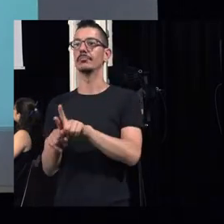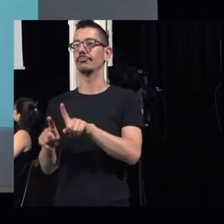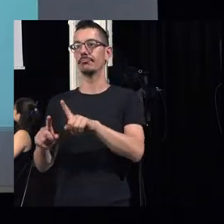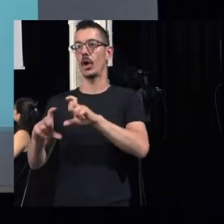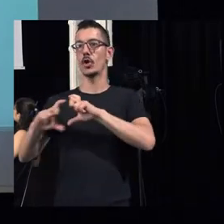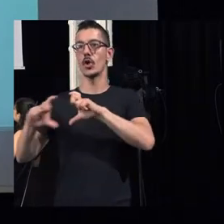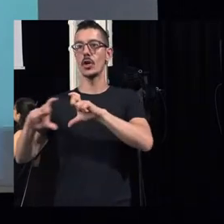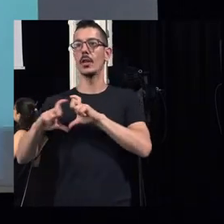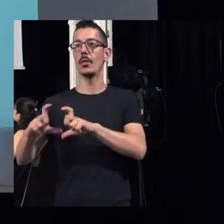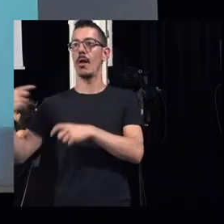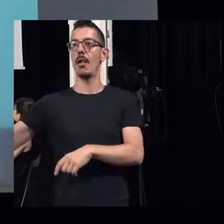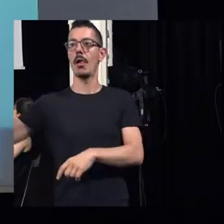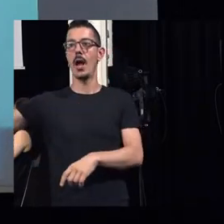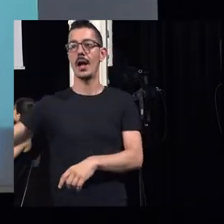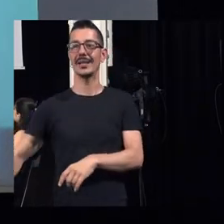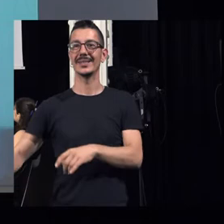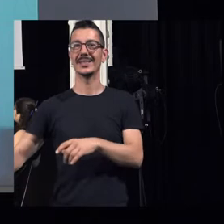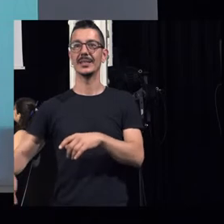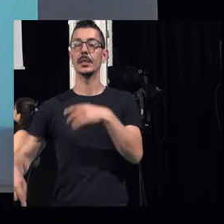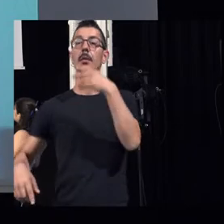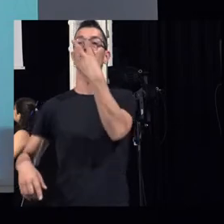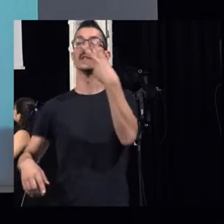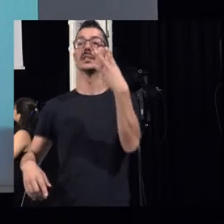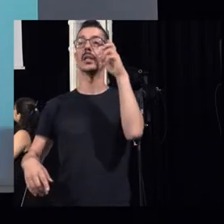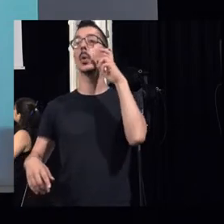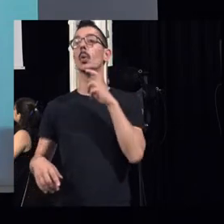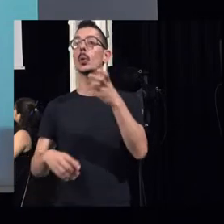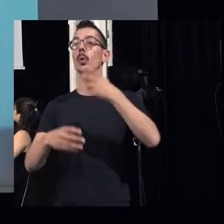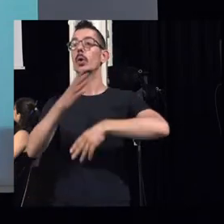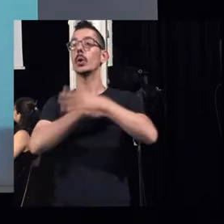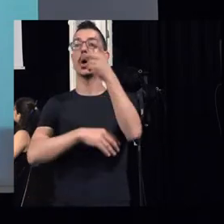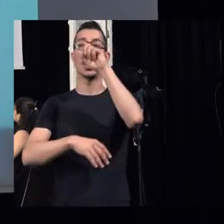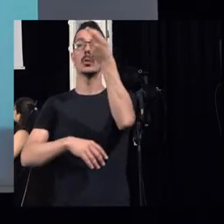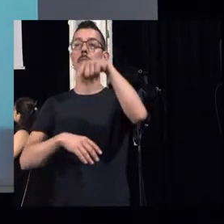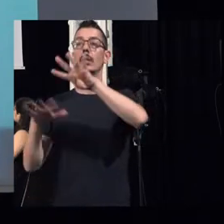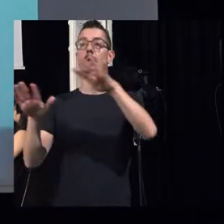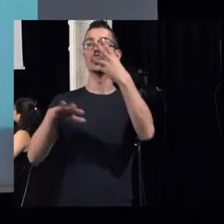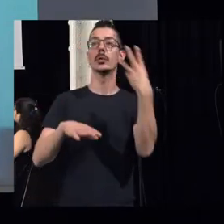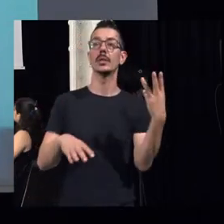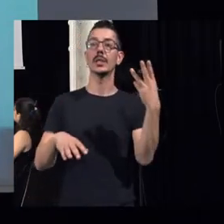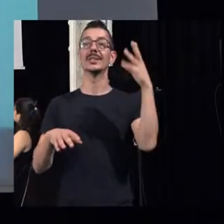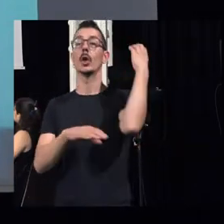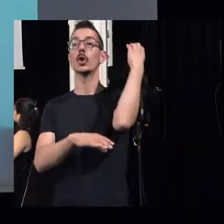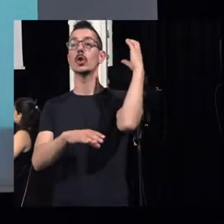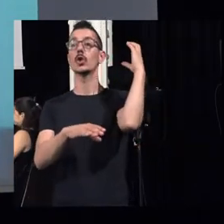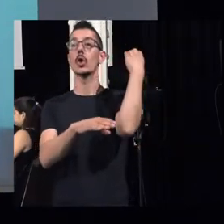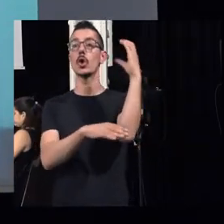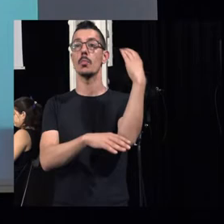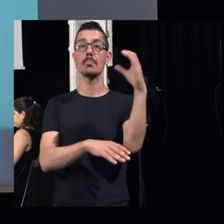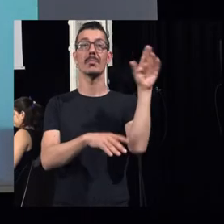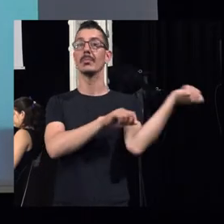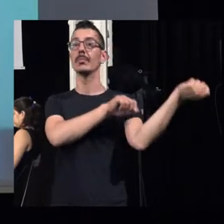El 23 de junio del año 93 quité mi país, la Colombia, llegué a Italia y hoy,